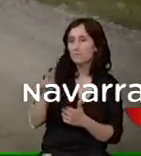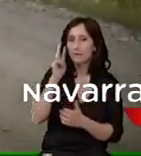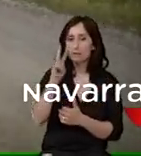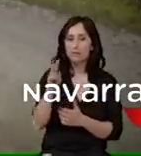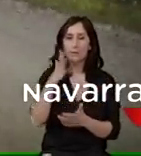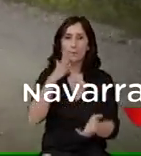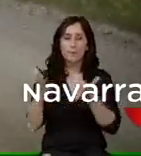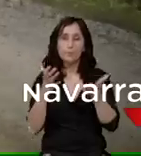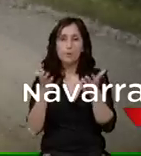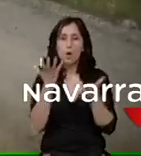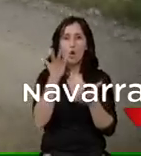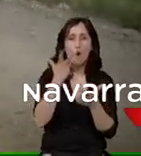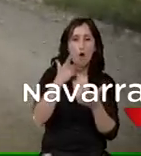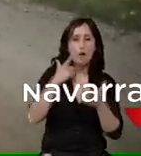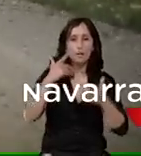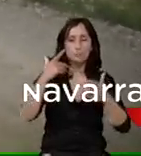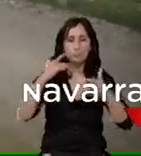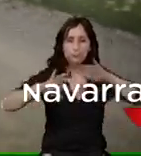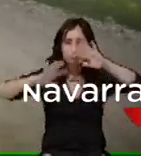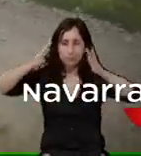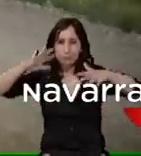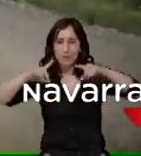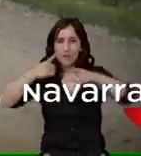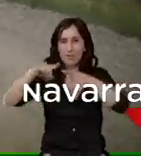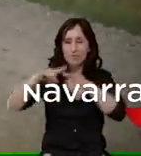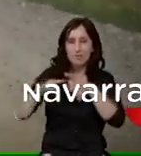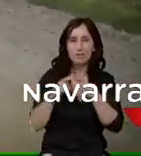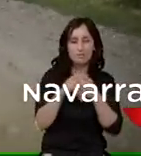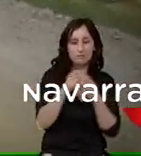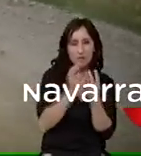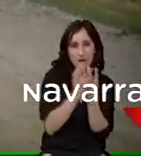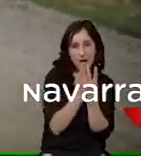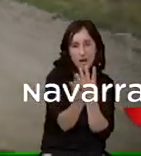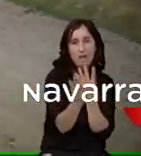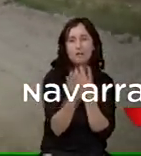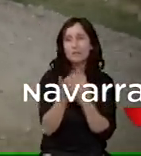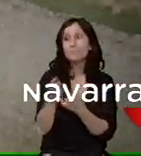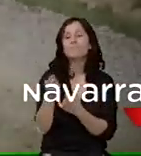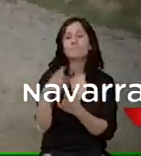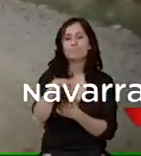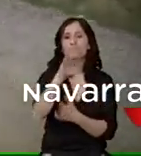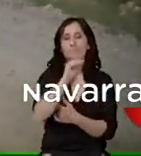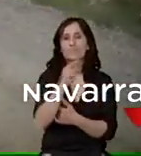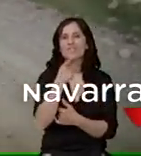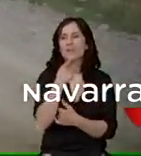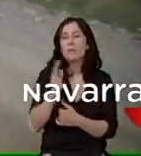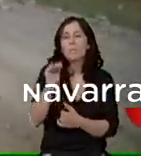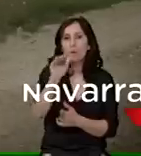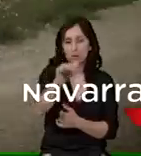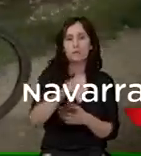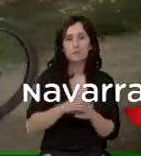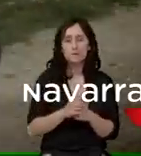contraste de colorido, está sembrado el campo... Ahora entiendo por qué los agricultores hablan de monte, ¿no?